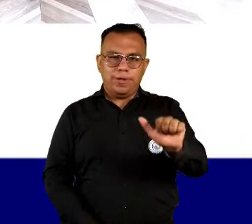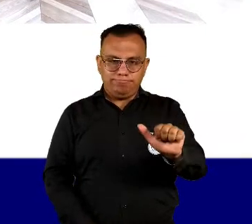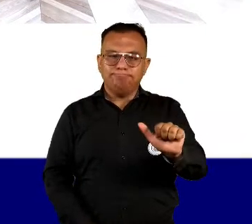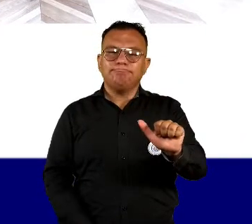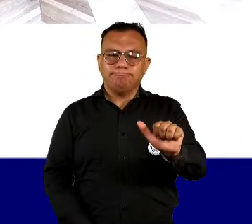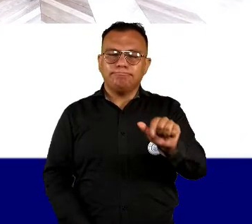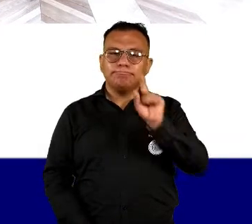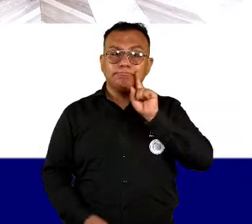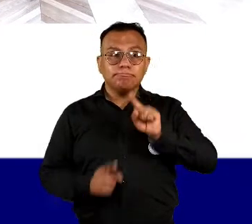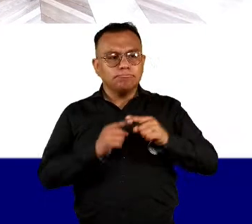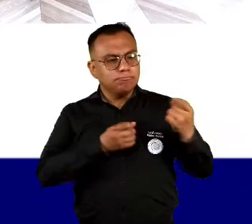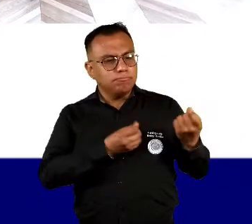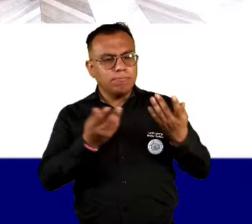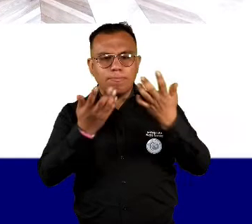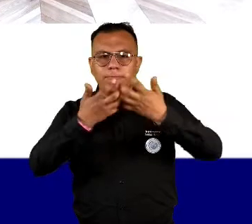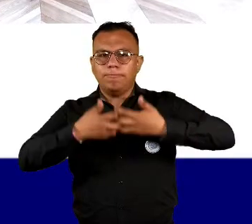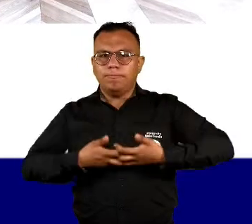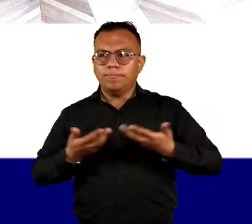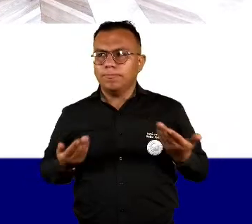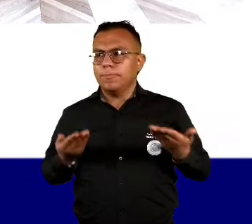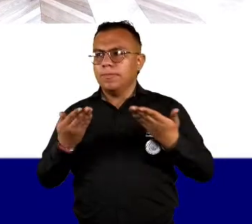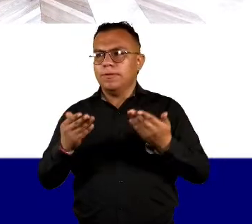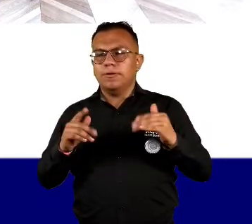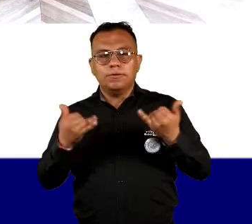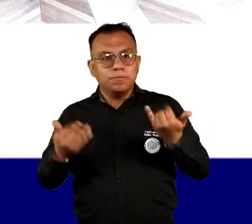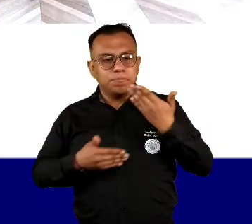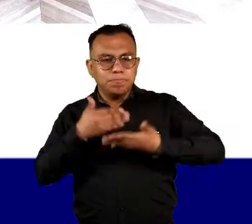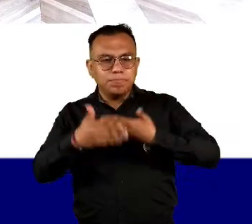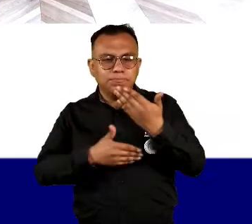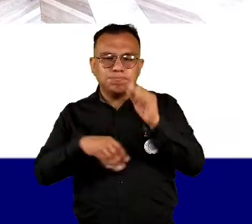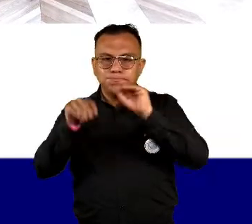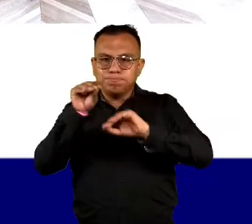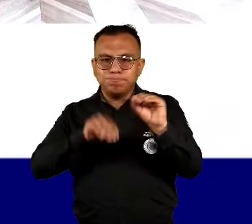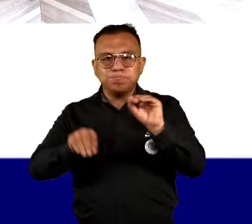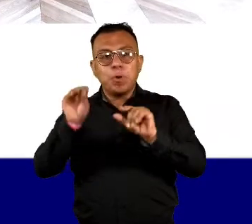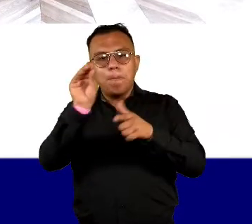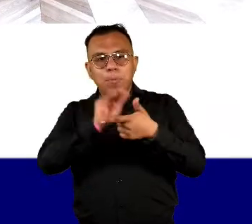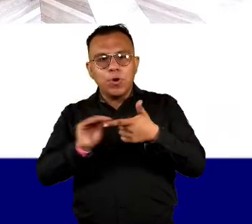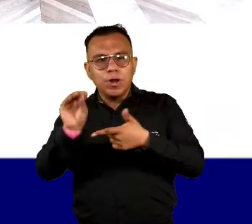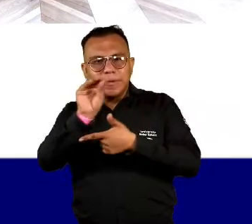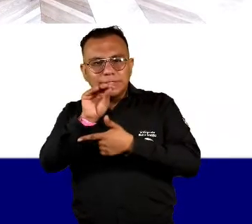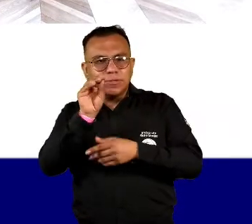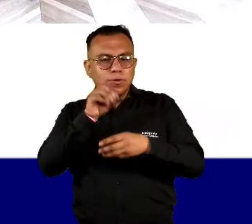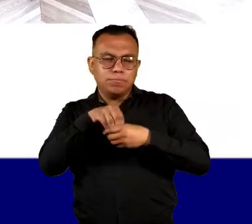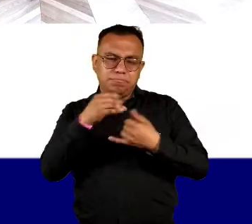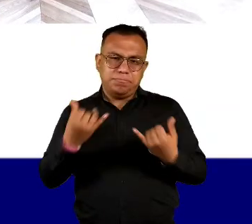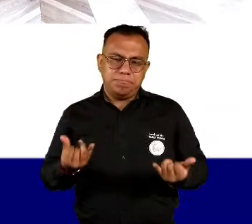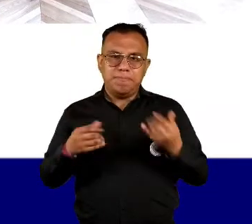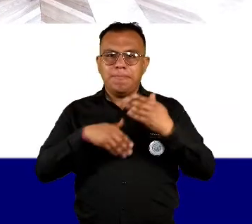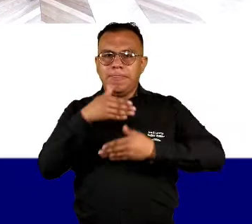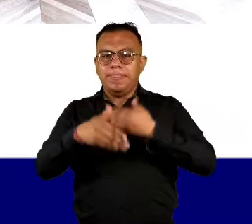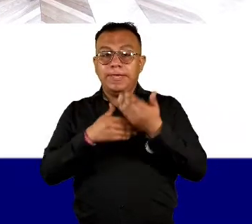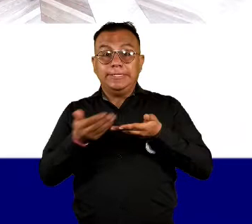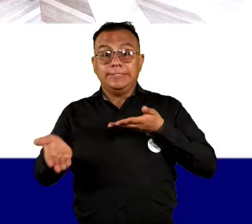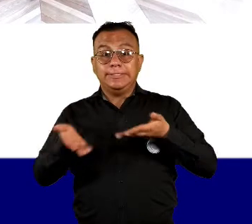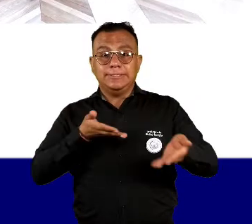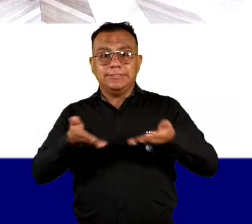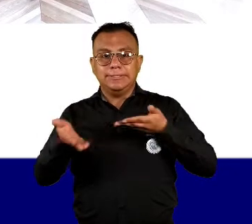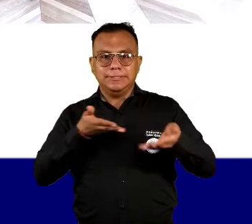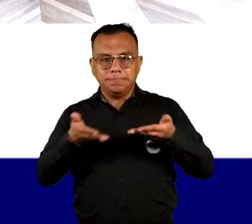que brindamos solamente outsourcing en programación de videojuegos o sea solamente ofrecemos servicios